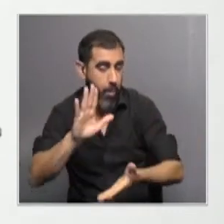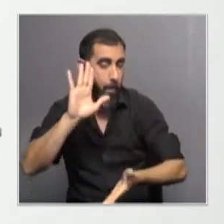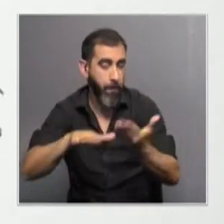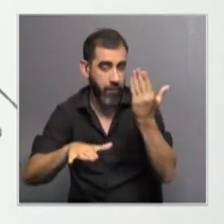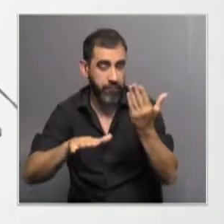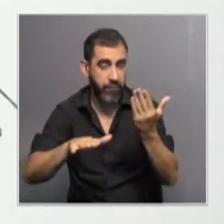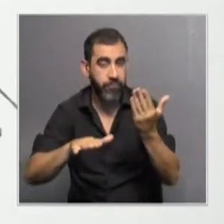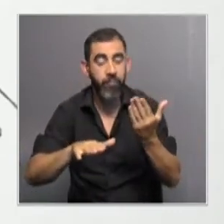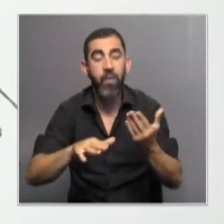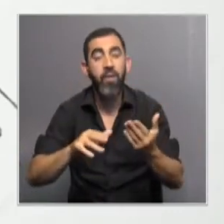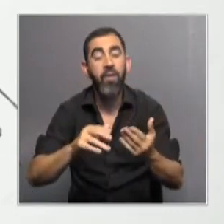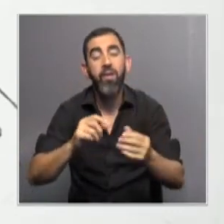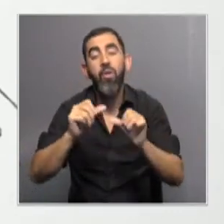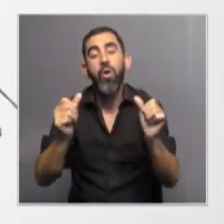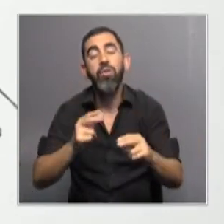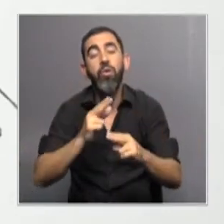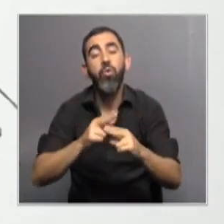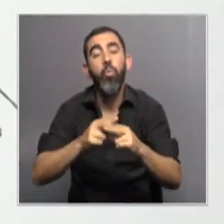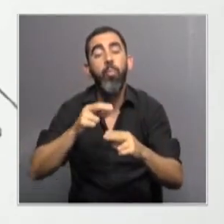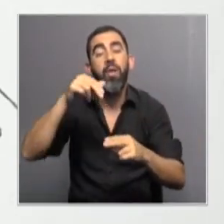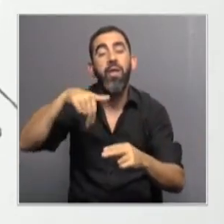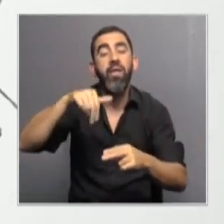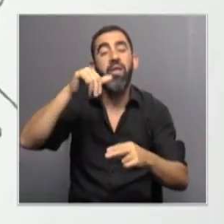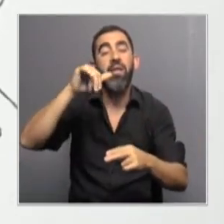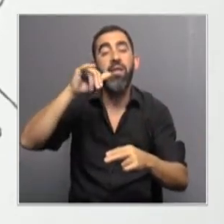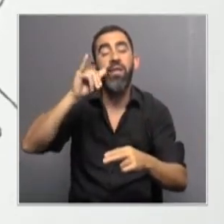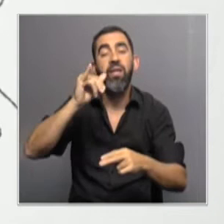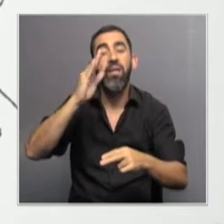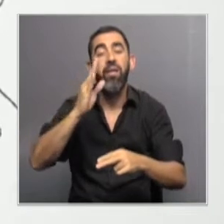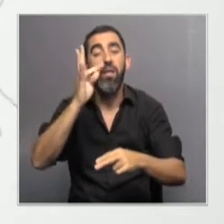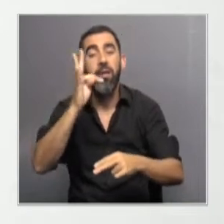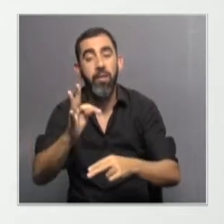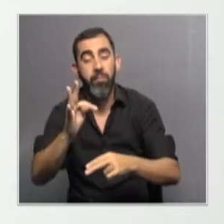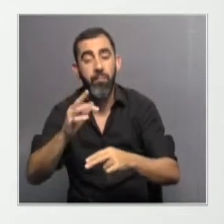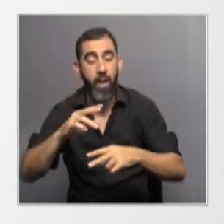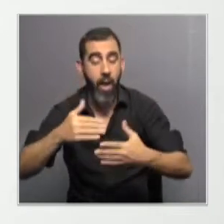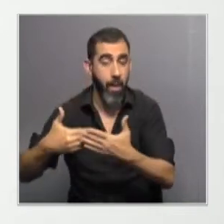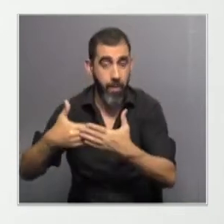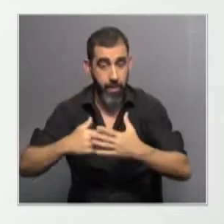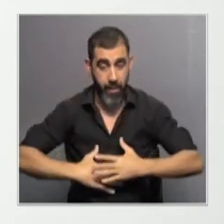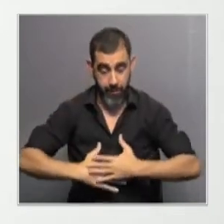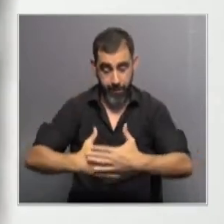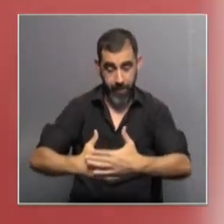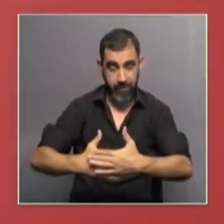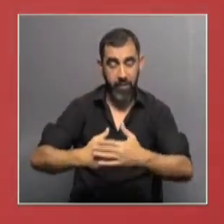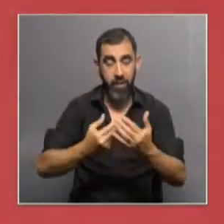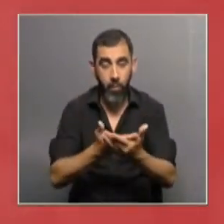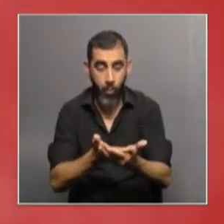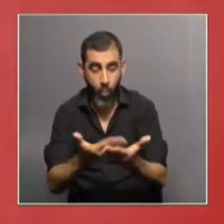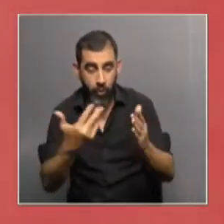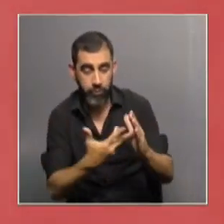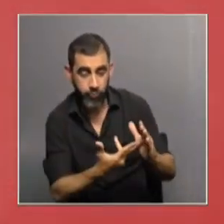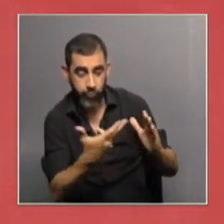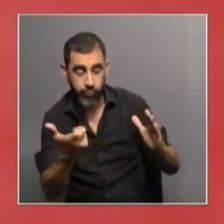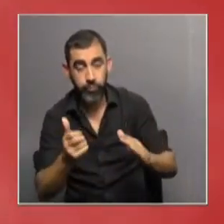países es el teste que se llama NIPT y que es el teste prenatal no invasivo donde hacemos una toma de muestra de la